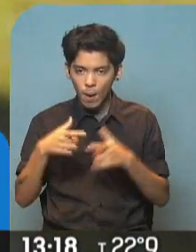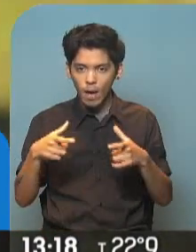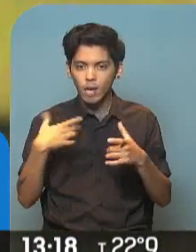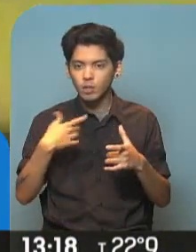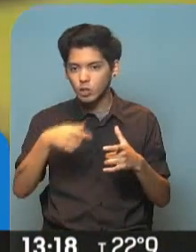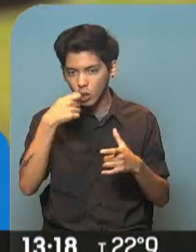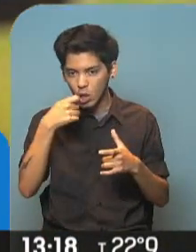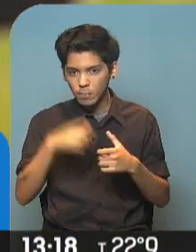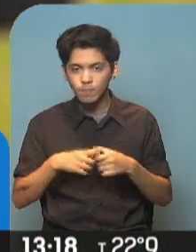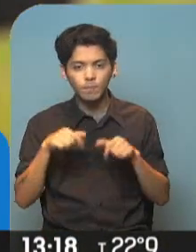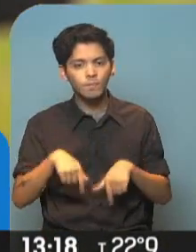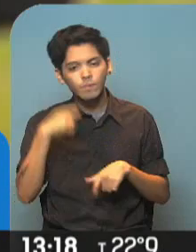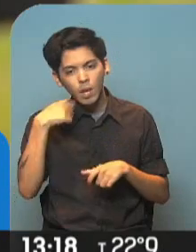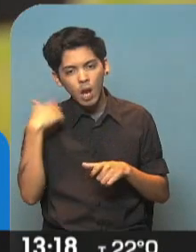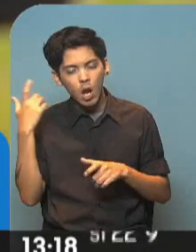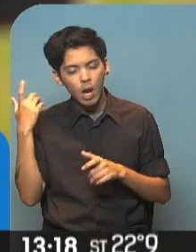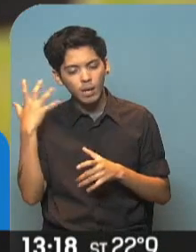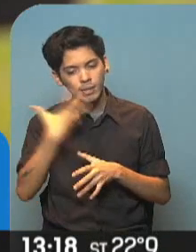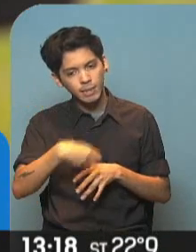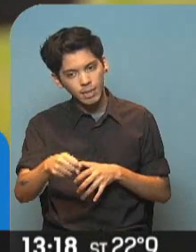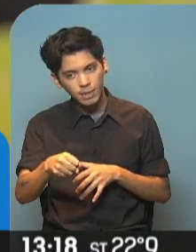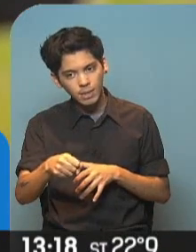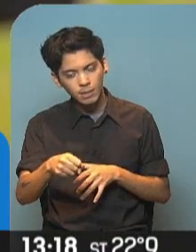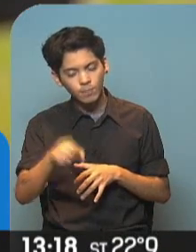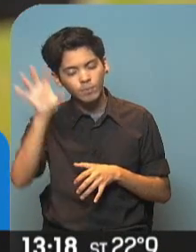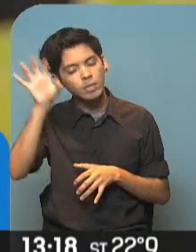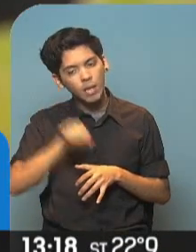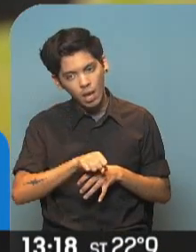que esta droga estaba siendo transportada hacia...